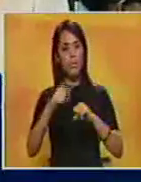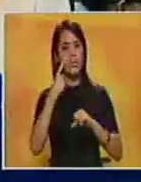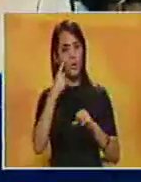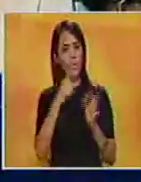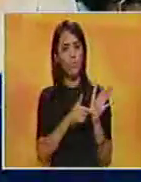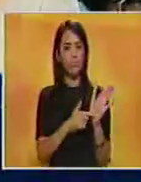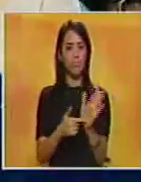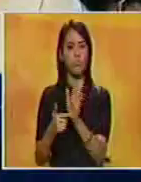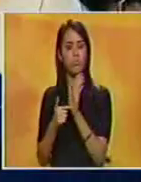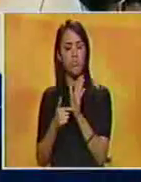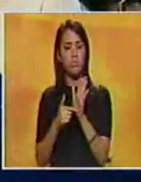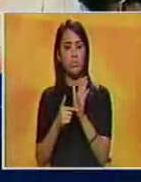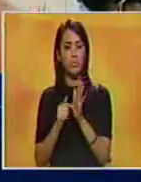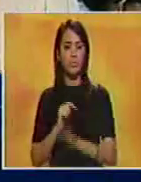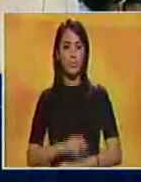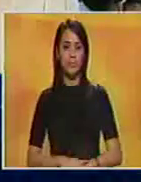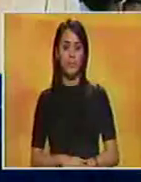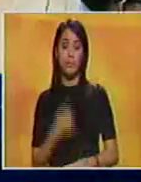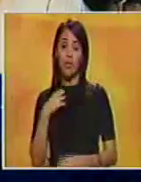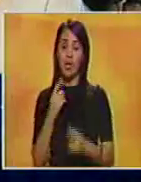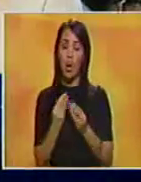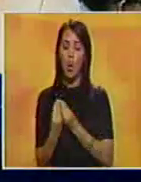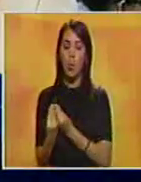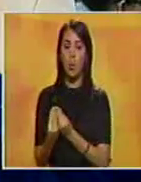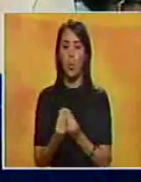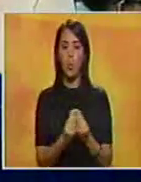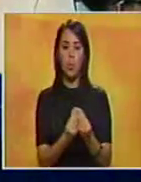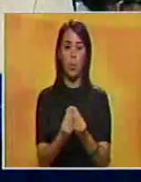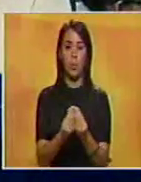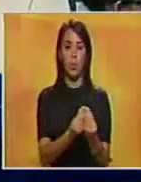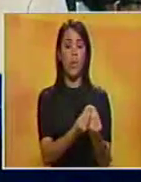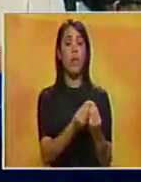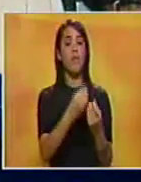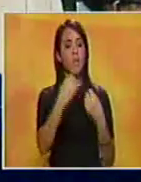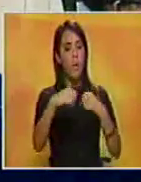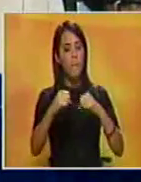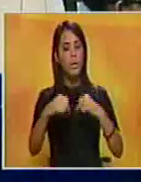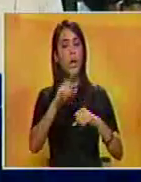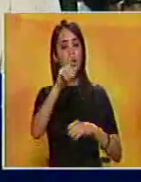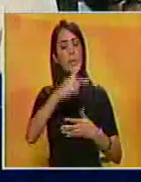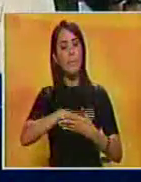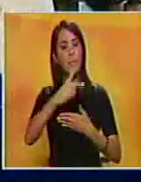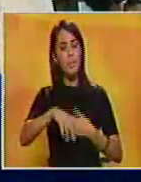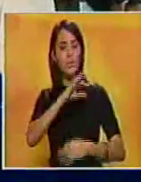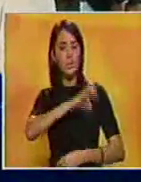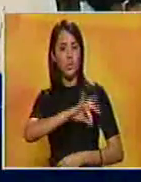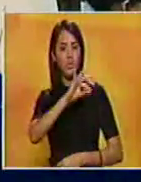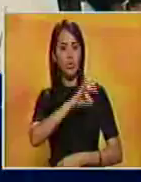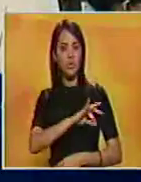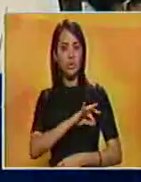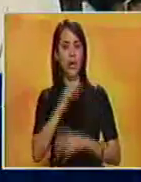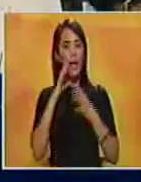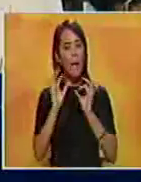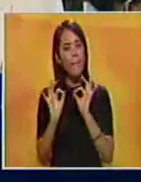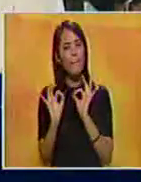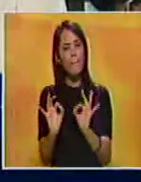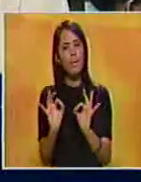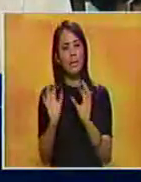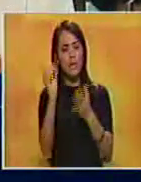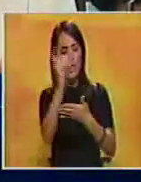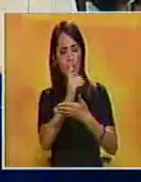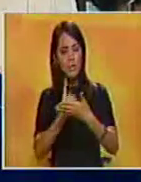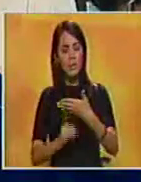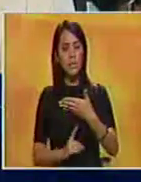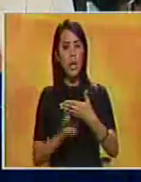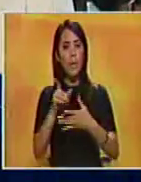de incubación, de aceleración y de acompañamiento de los emprendedores. También tenemos programas sociales especialmente diseñados para